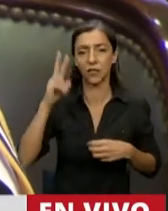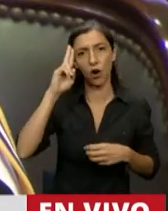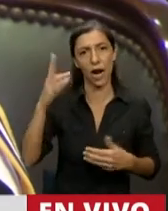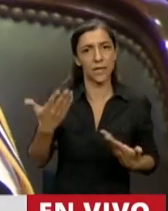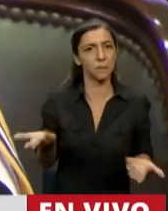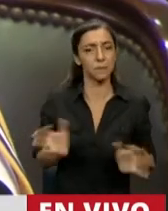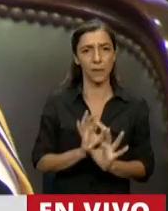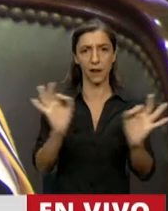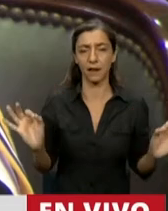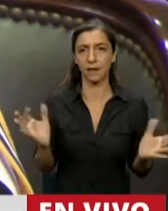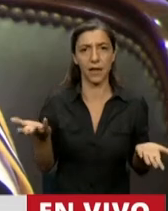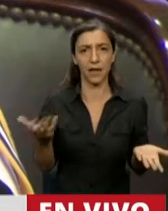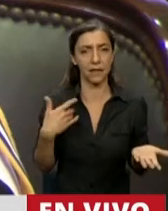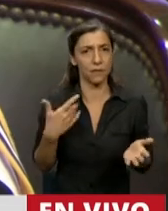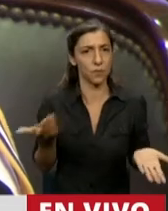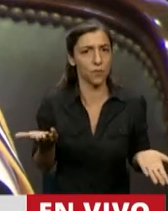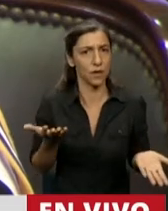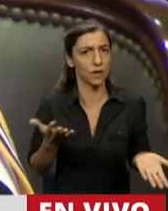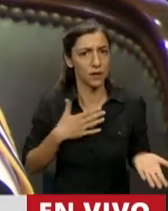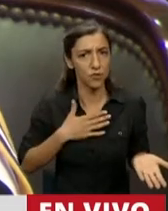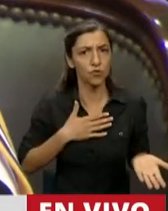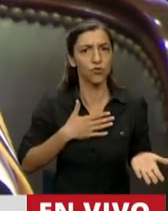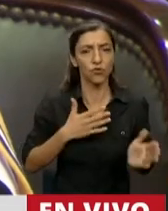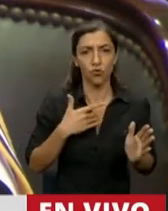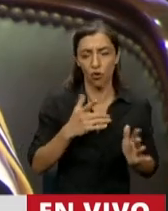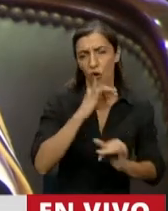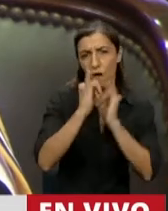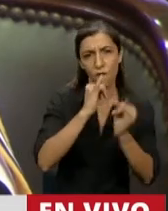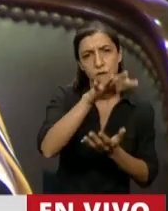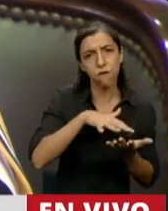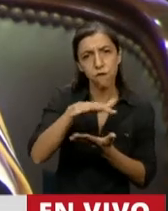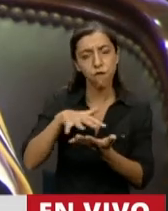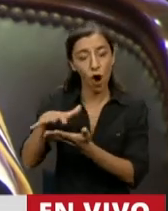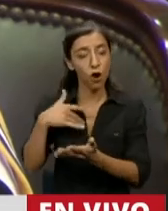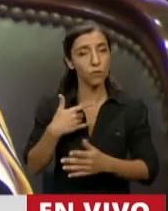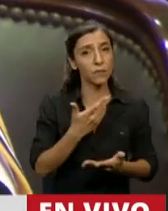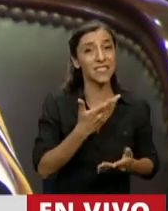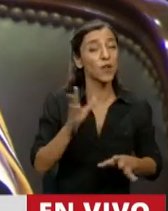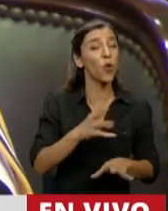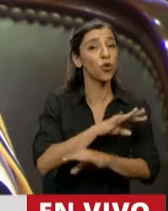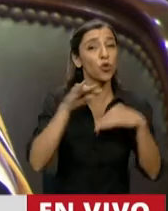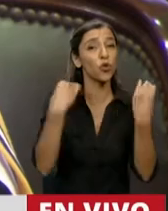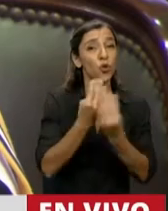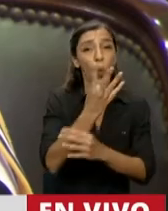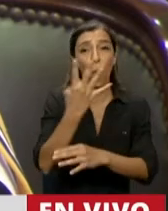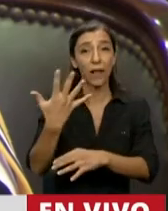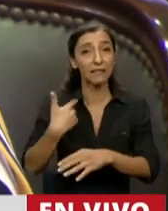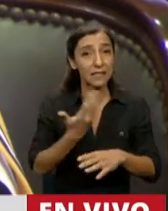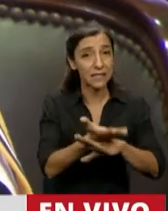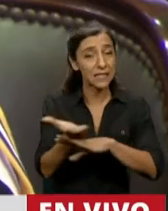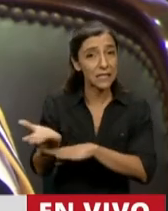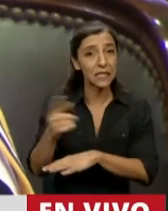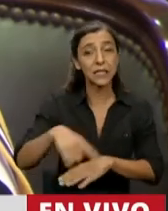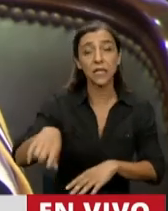porque ninguno de mis más de 45 pedidos de informes fueron tratados por ninguna comisión de